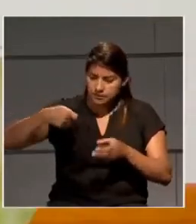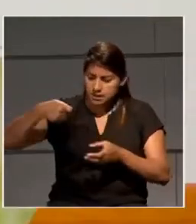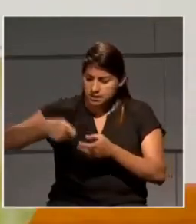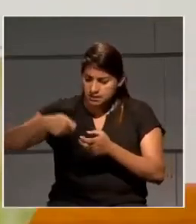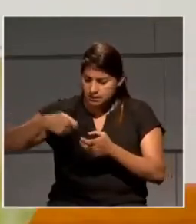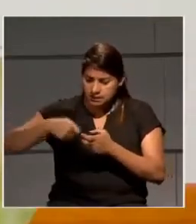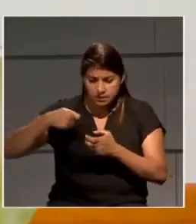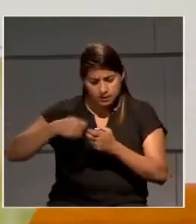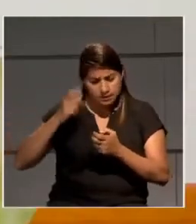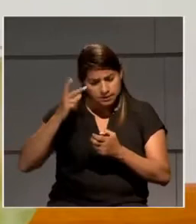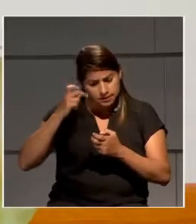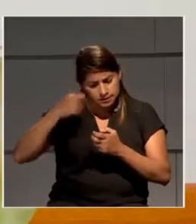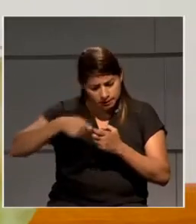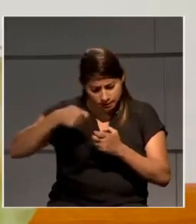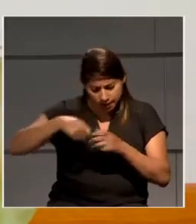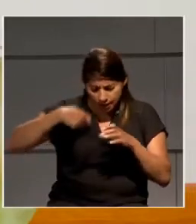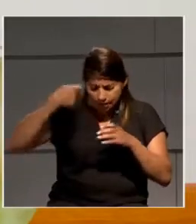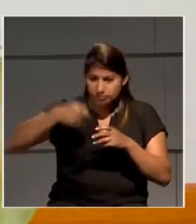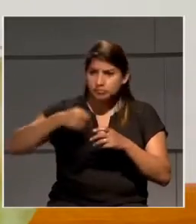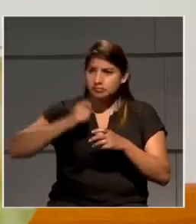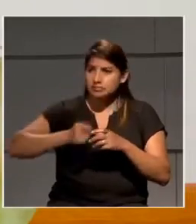¡Suena!